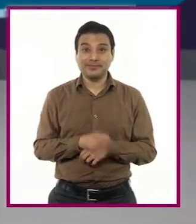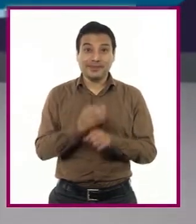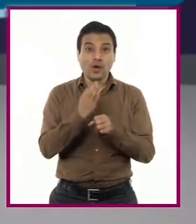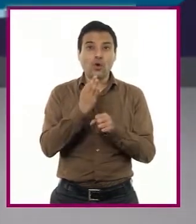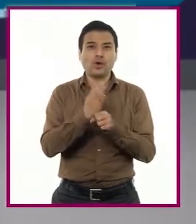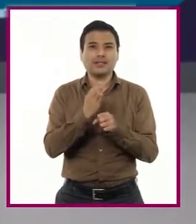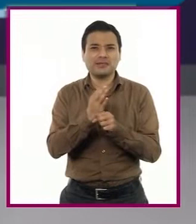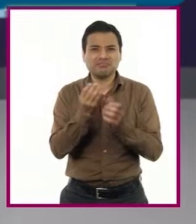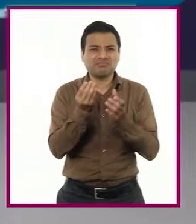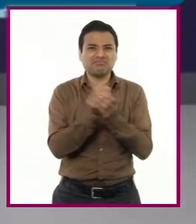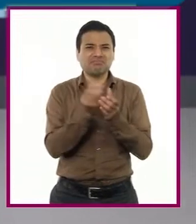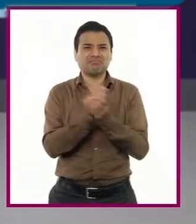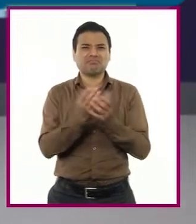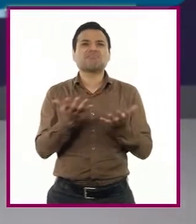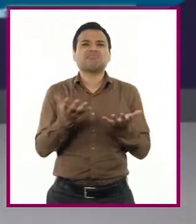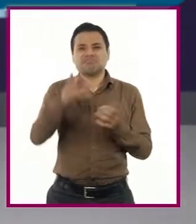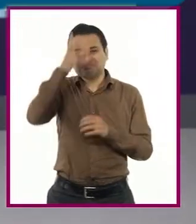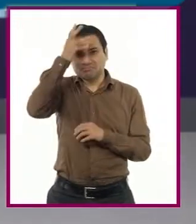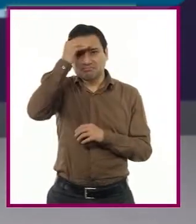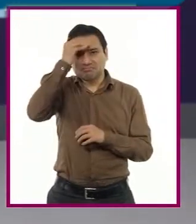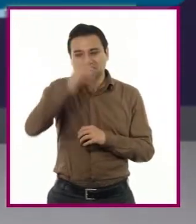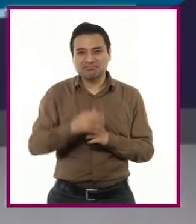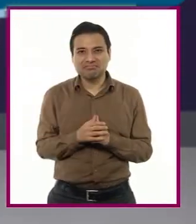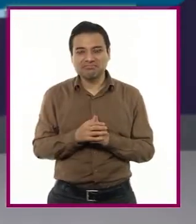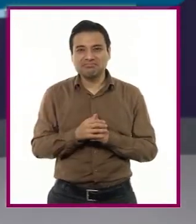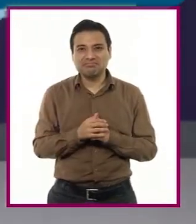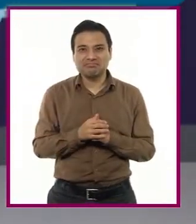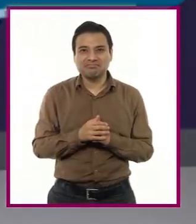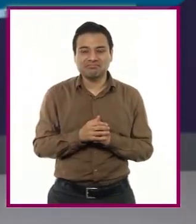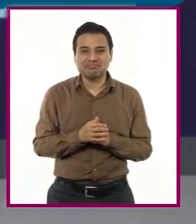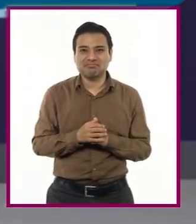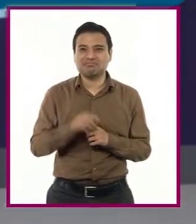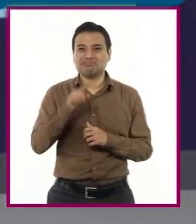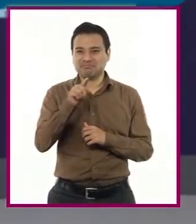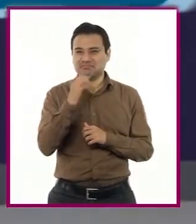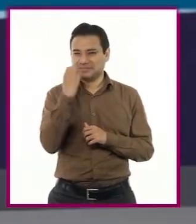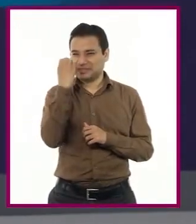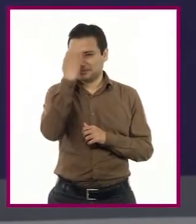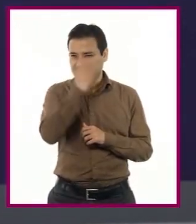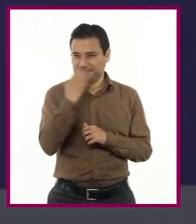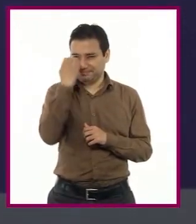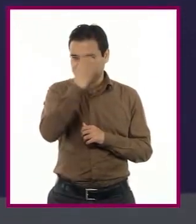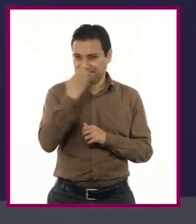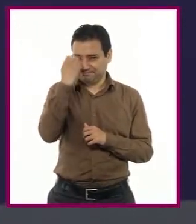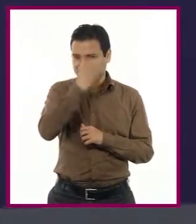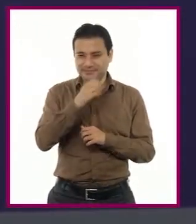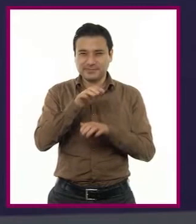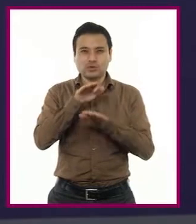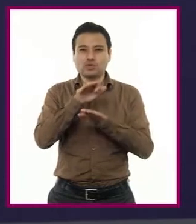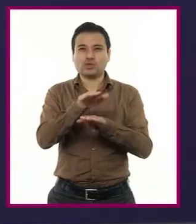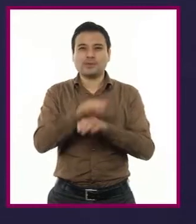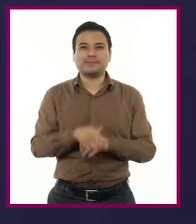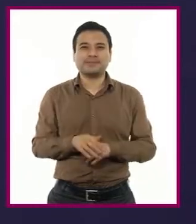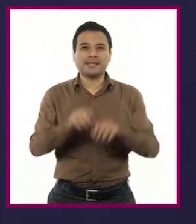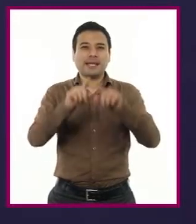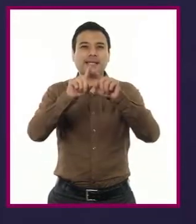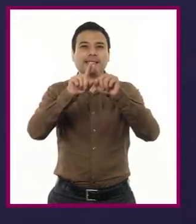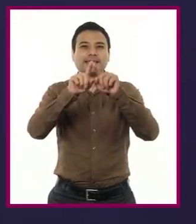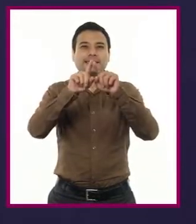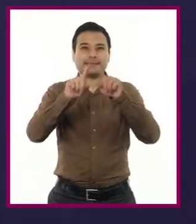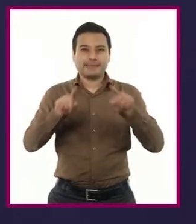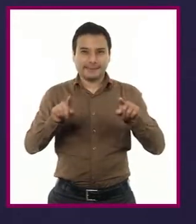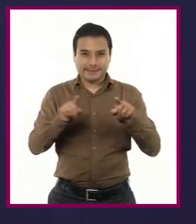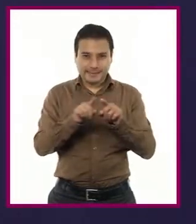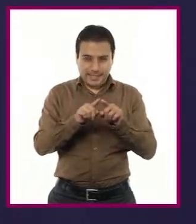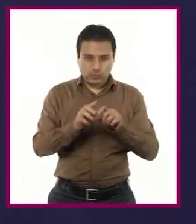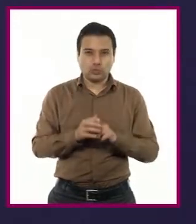sesión trabajaremos con el aprendizaje esperado. Analiza la existencia y unicidad en la construcción de triángulos y cuadriláteros y